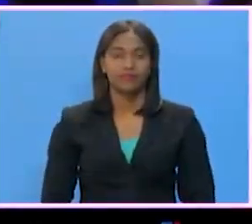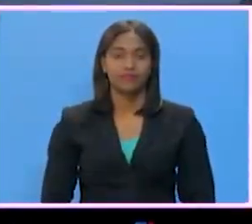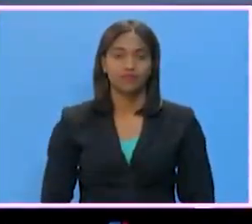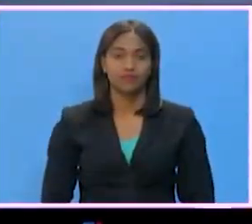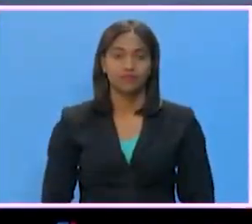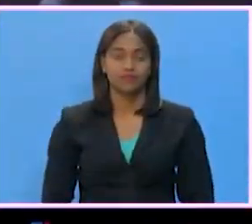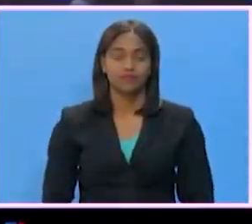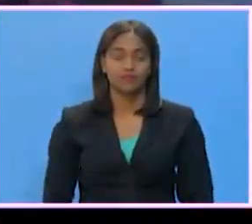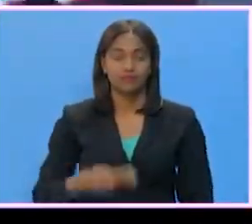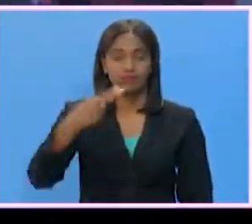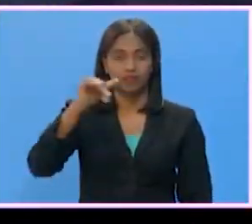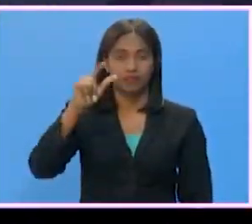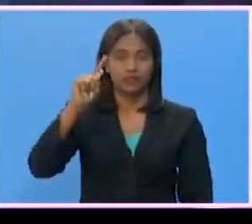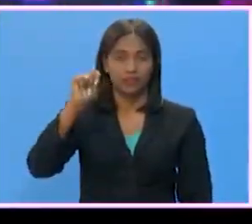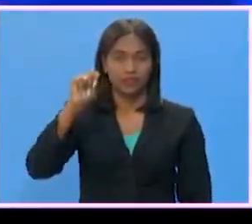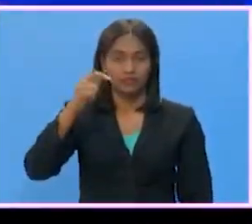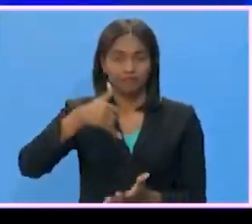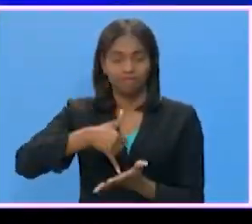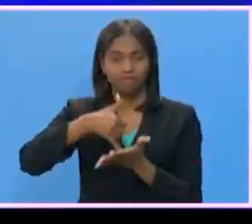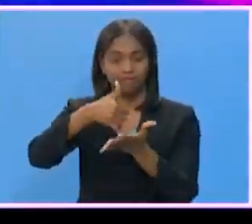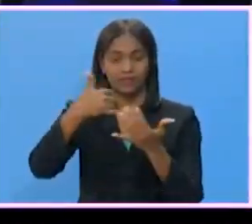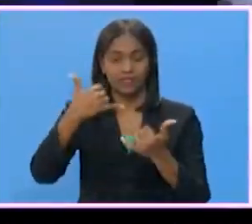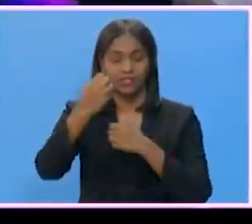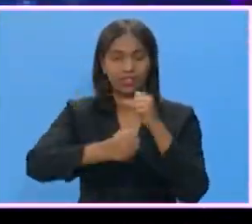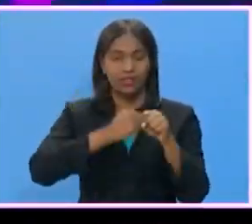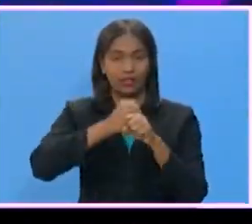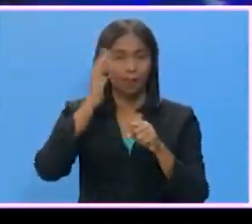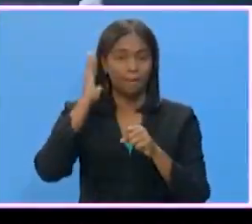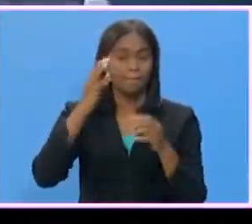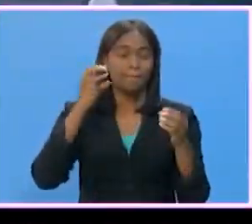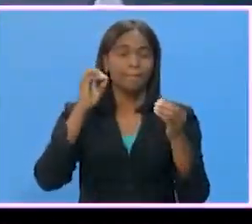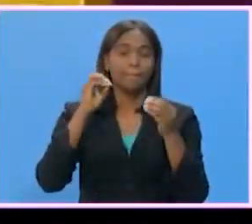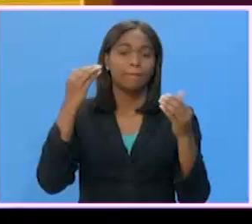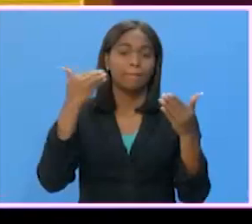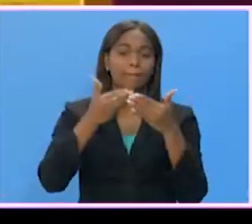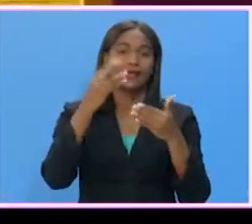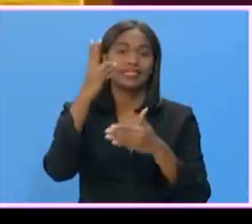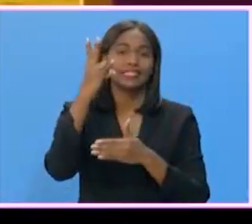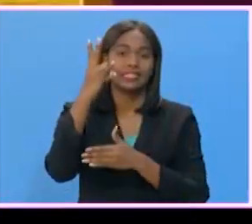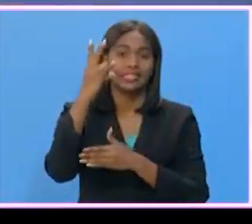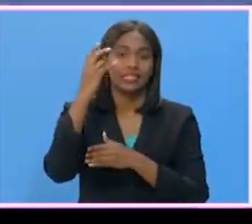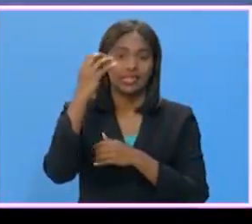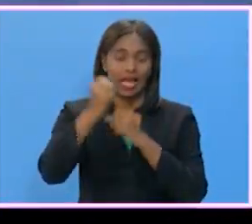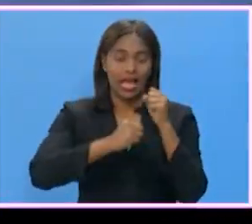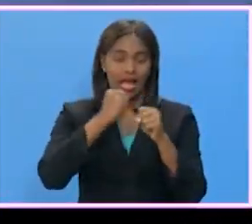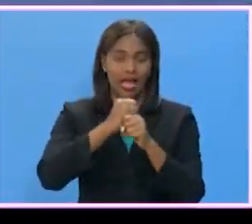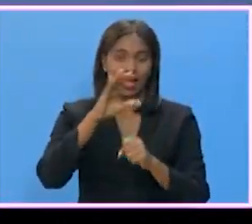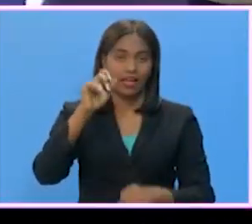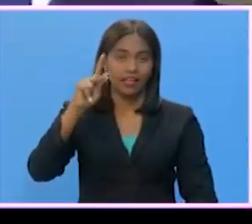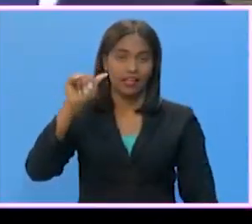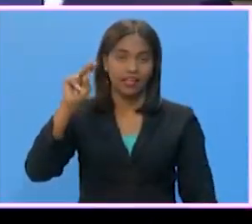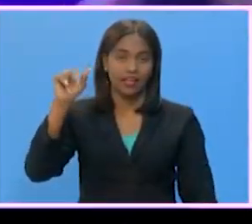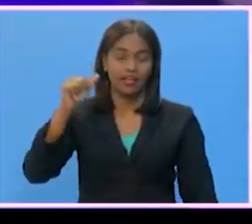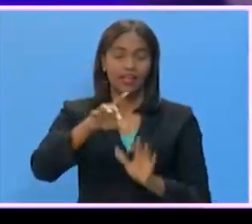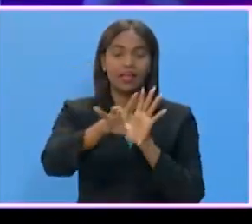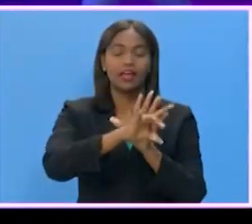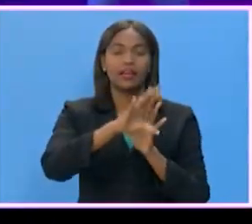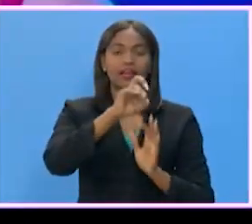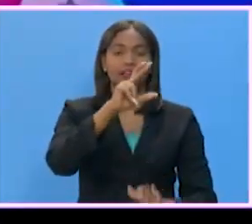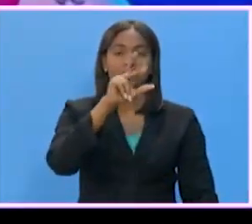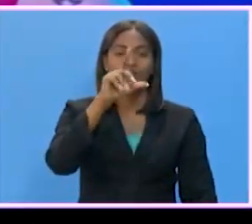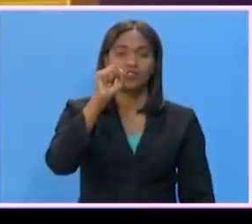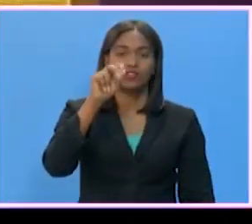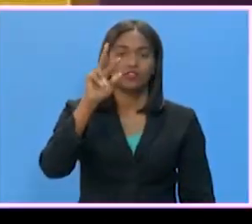Los Hit Latin Music Awards, que este año llega a su 7ª edición en Catcana, eligieron a Carlos Vives como su